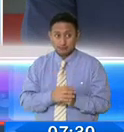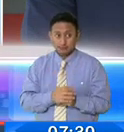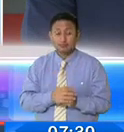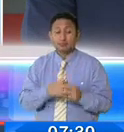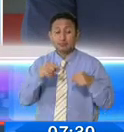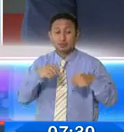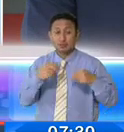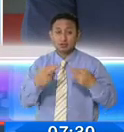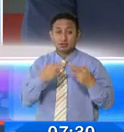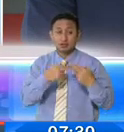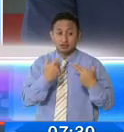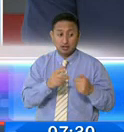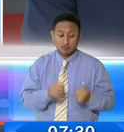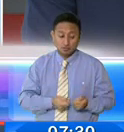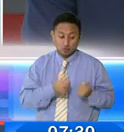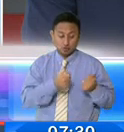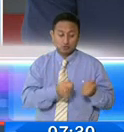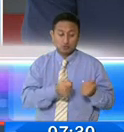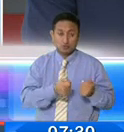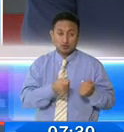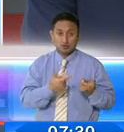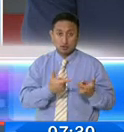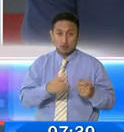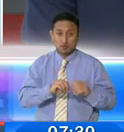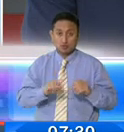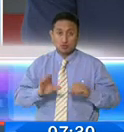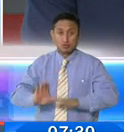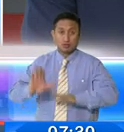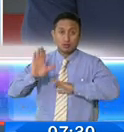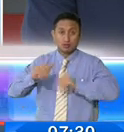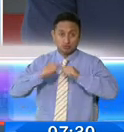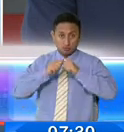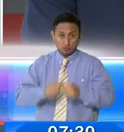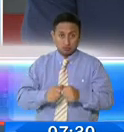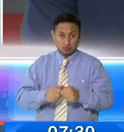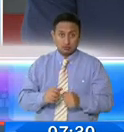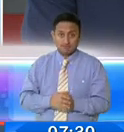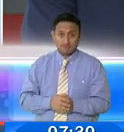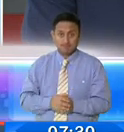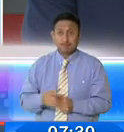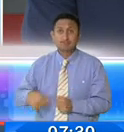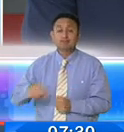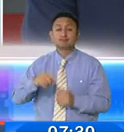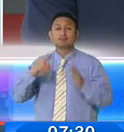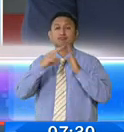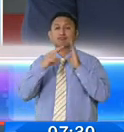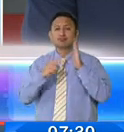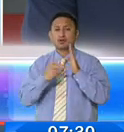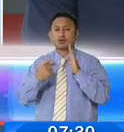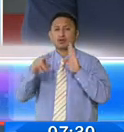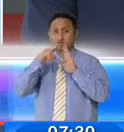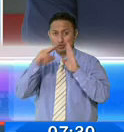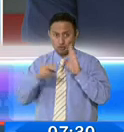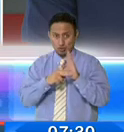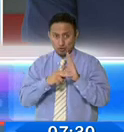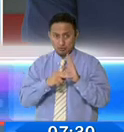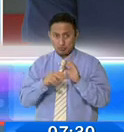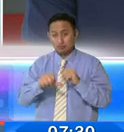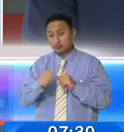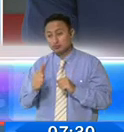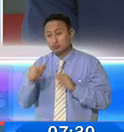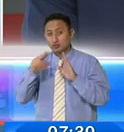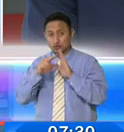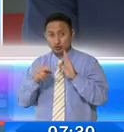a un nombramiento definitivo. Correcto. El reglamento lo que ha hecho es compatibilizar esta norma con algunas normas que también